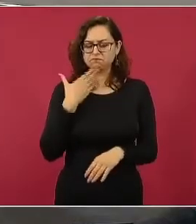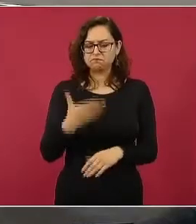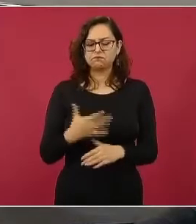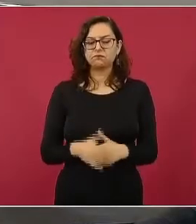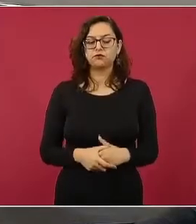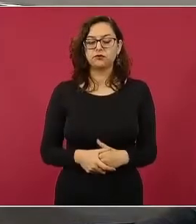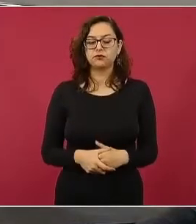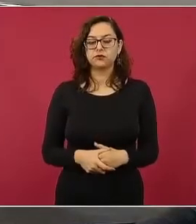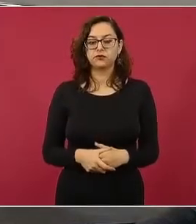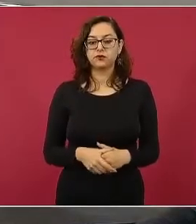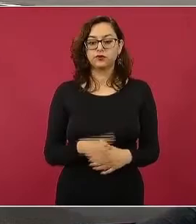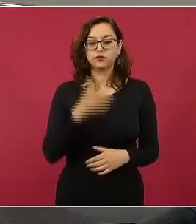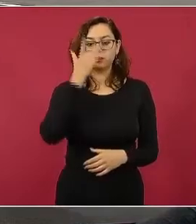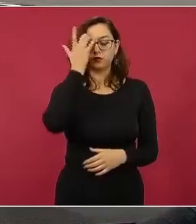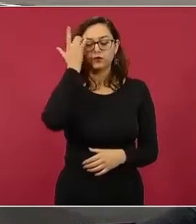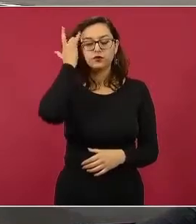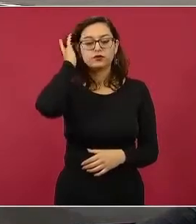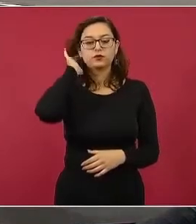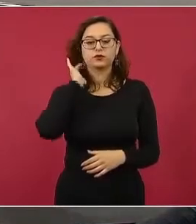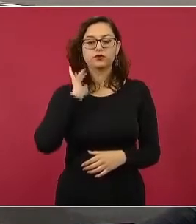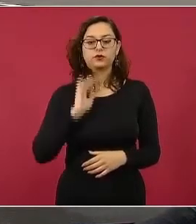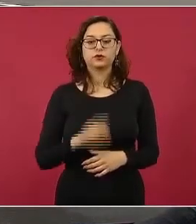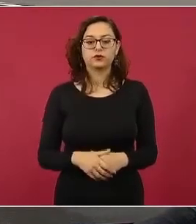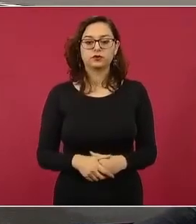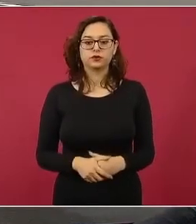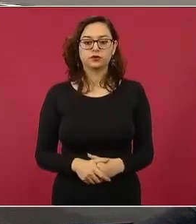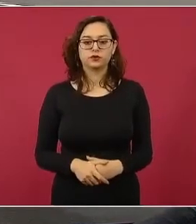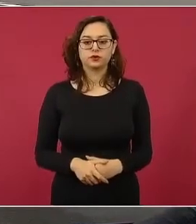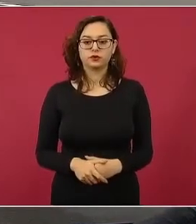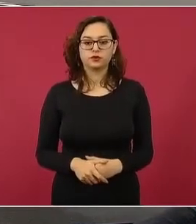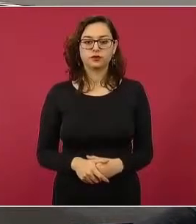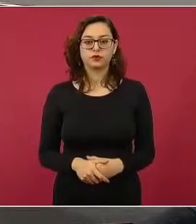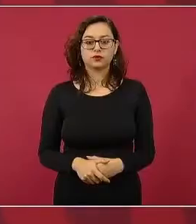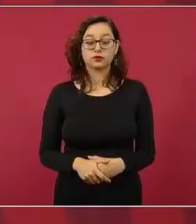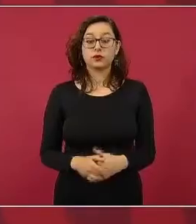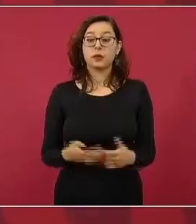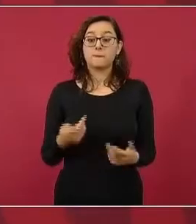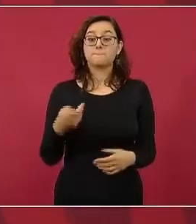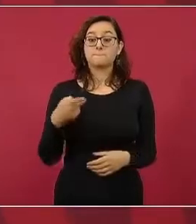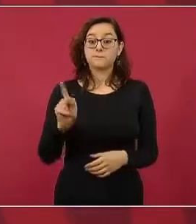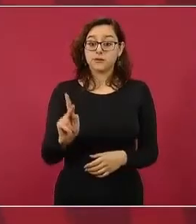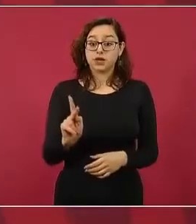y secreto. Y no hay preferencias para nadie.